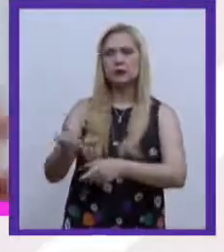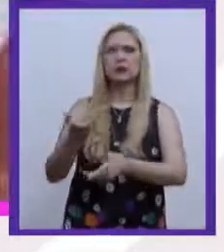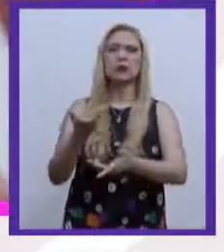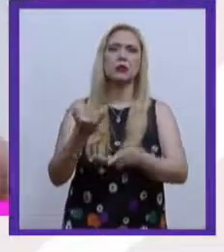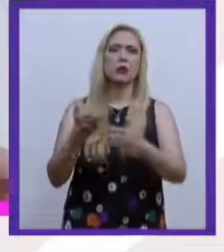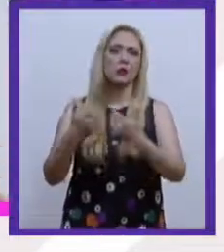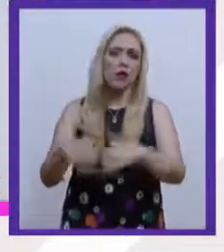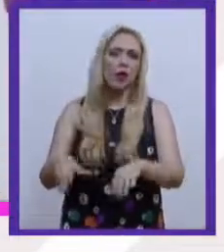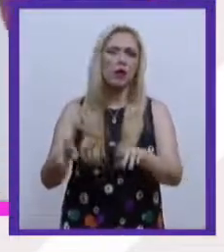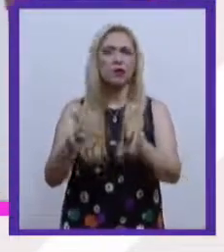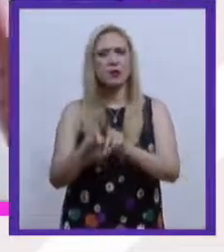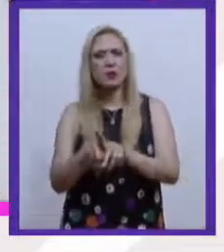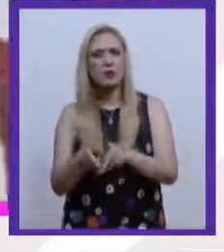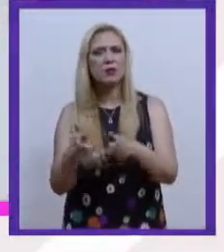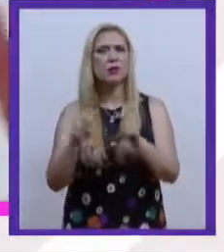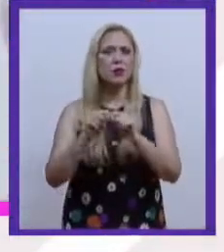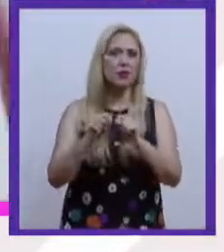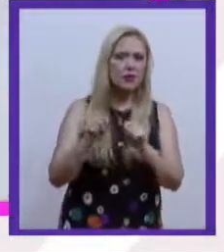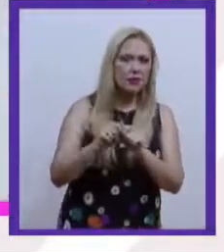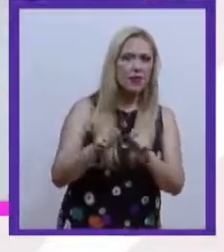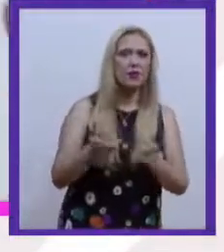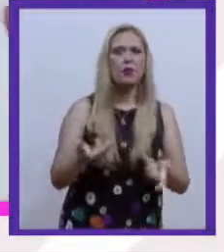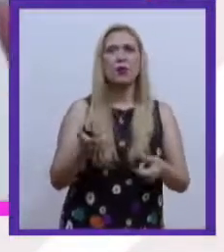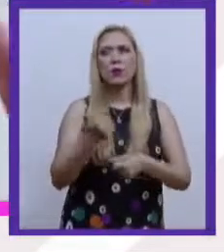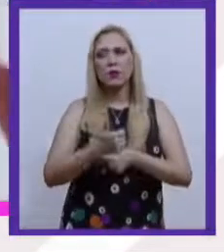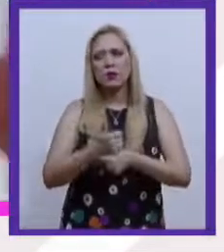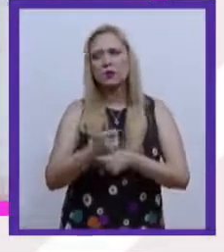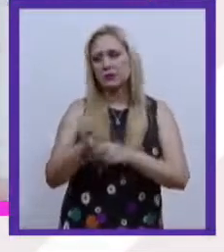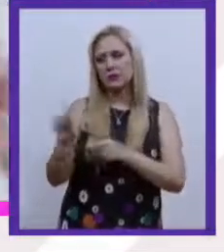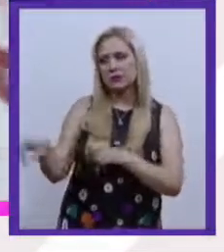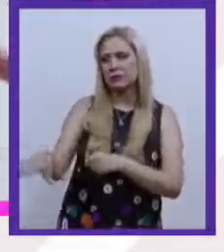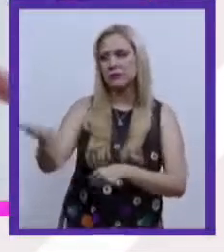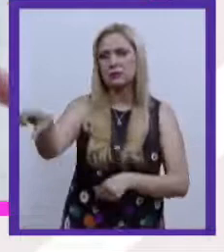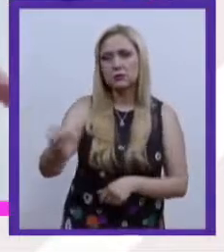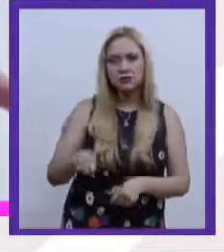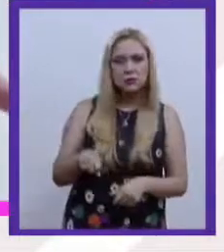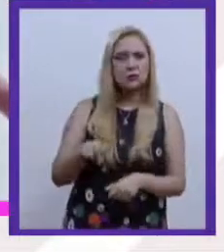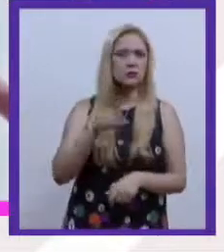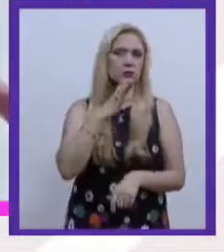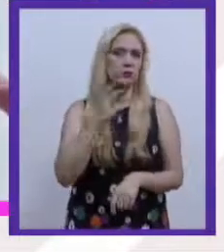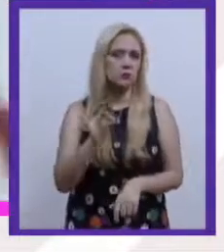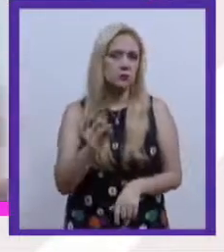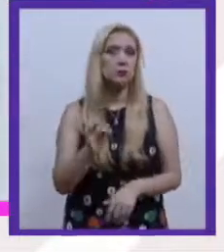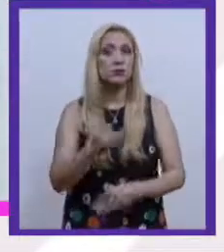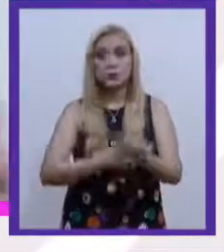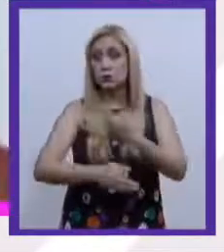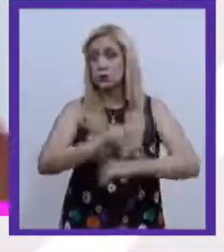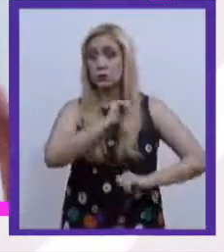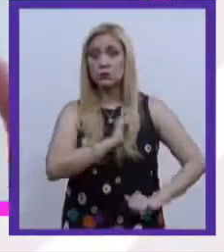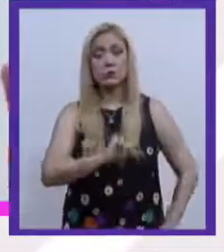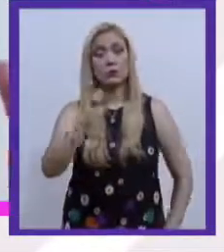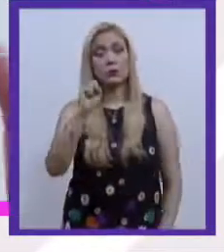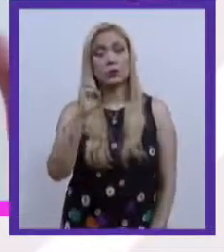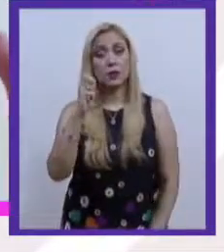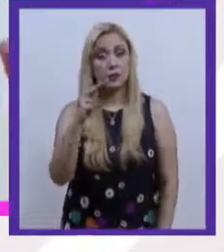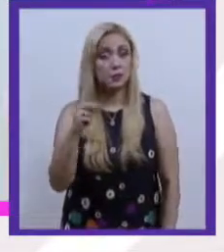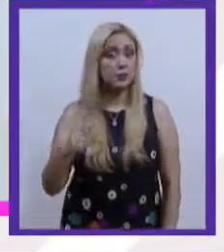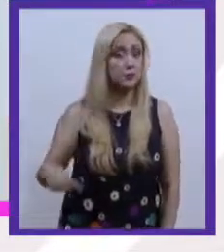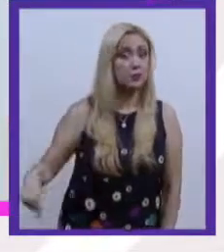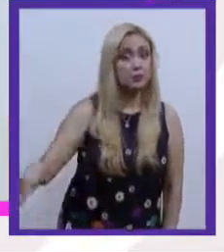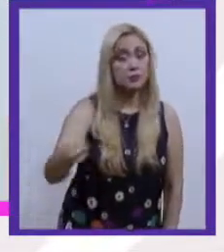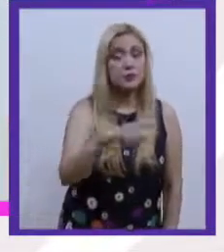eso estamos hablando, o sea, desde la responsabilidad de la Secretaría de Educación Pública, todos los encargados de la educación y todos los encargados